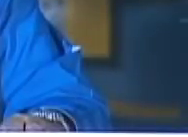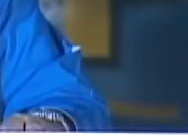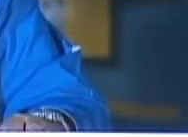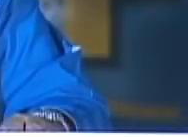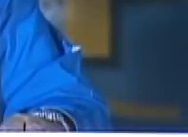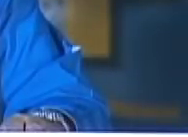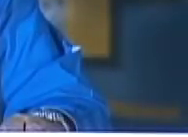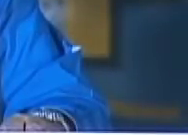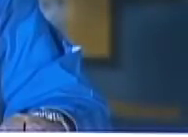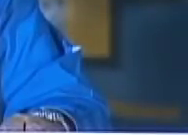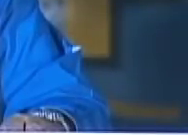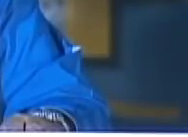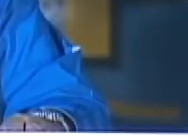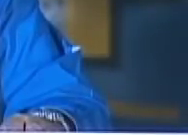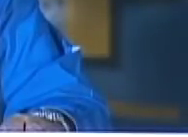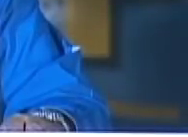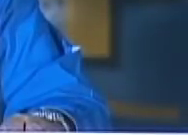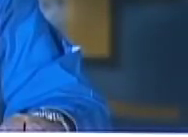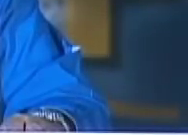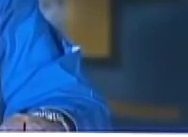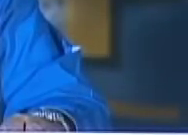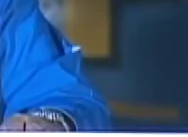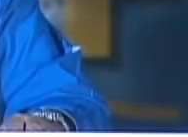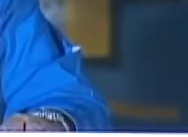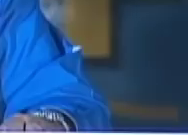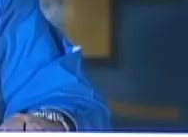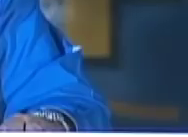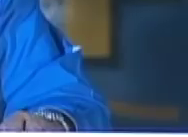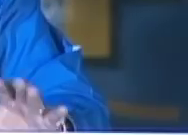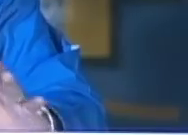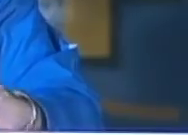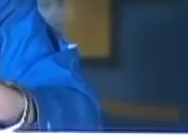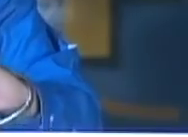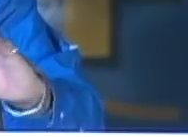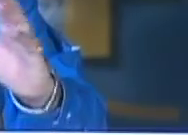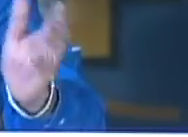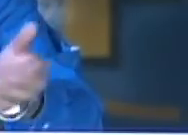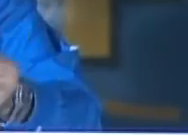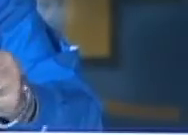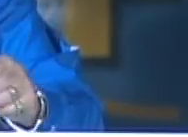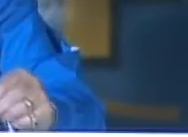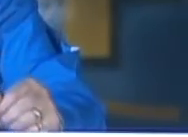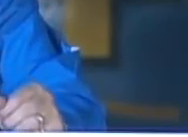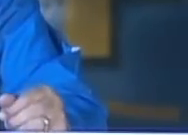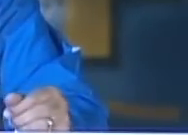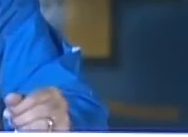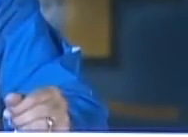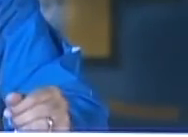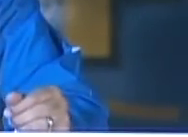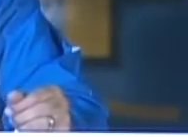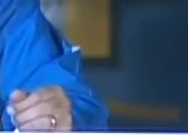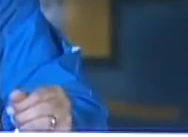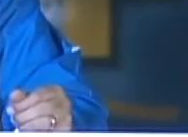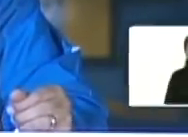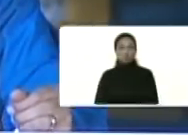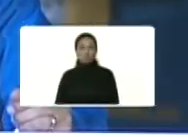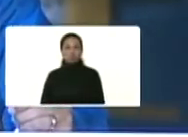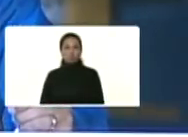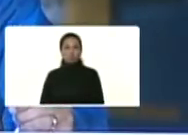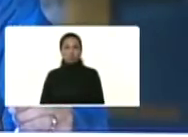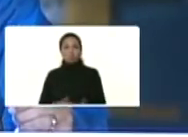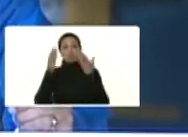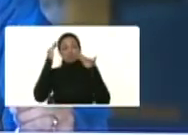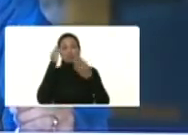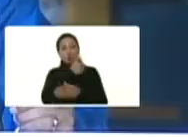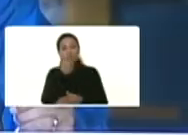próspero año 2020 para Puerto La Cruz, Barcelona, Anzoátegui y todo el oriente del país. Mi saludo